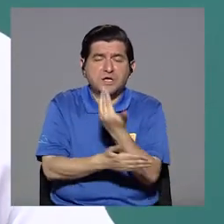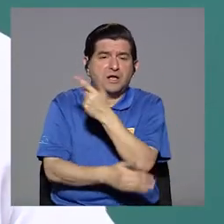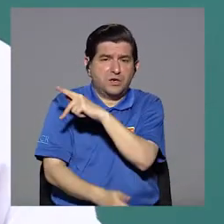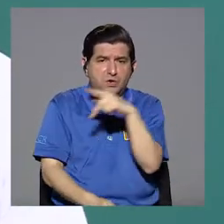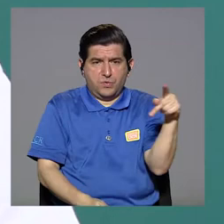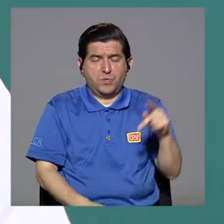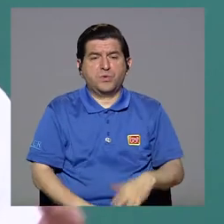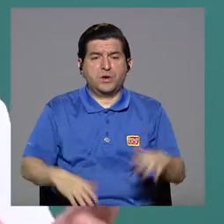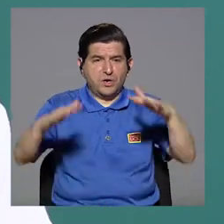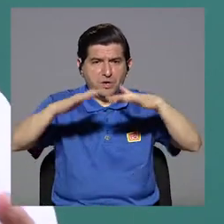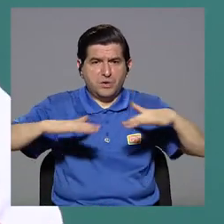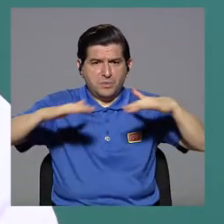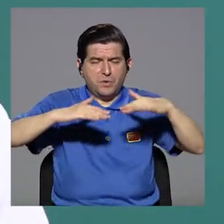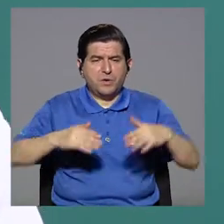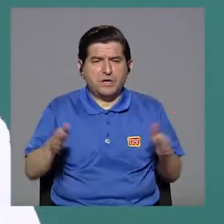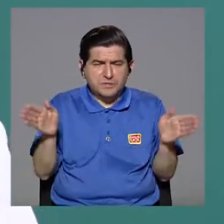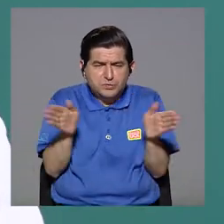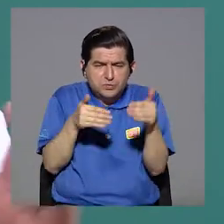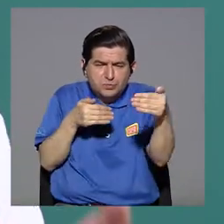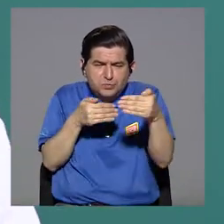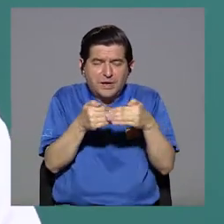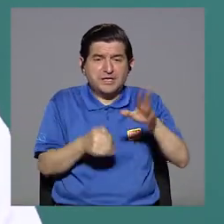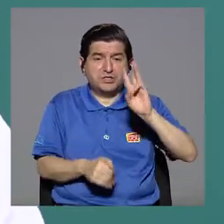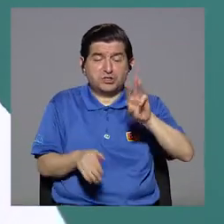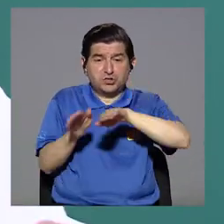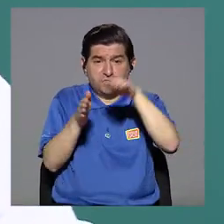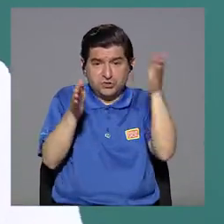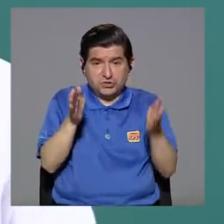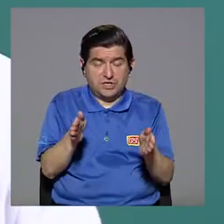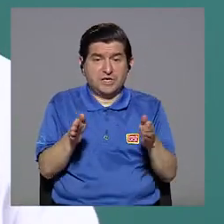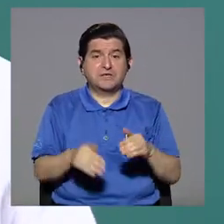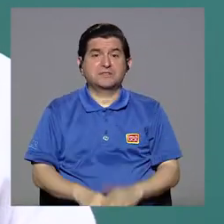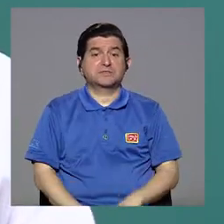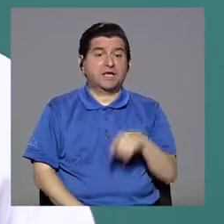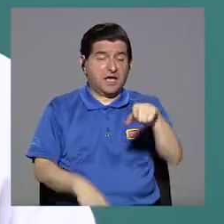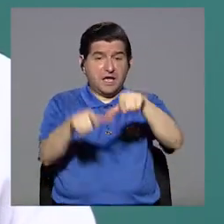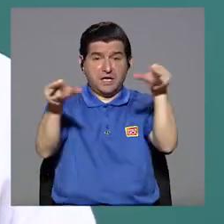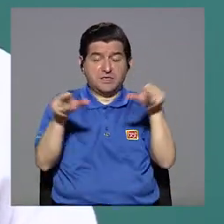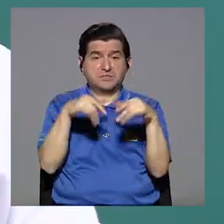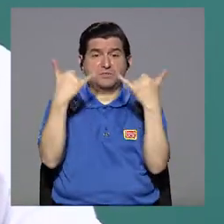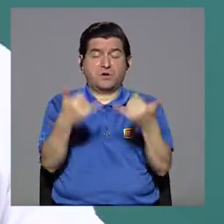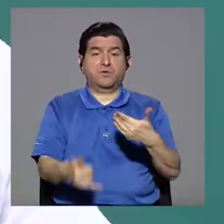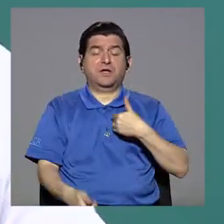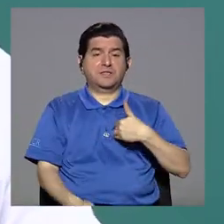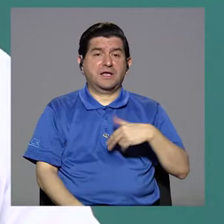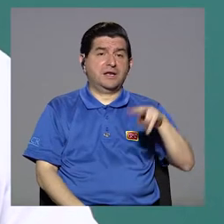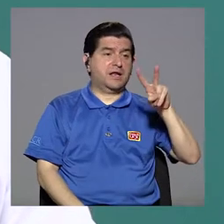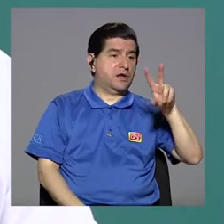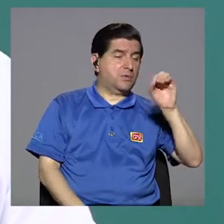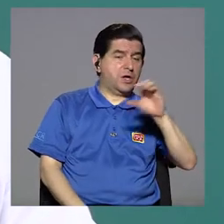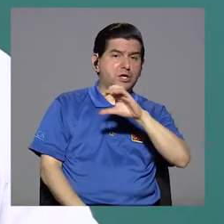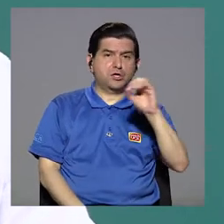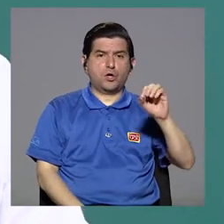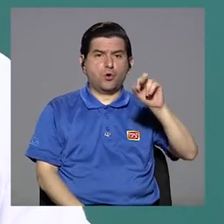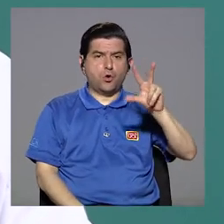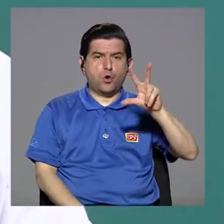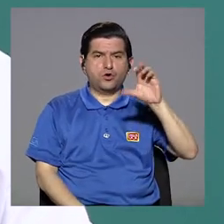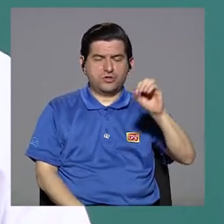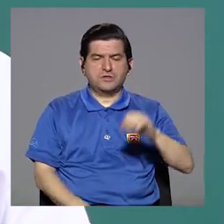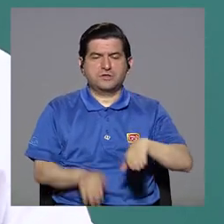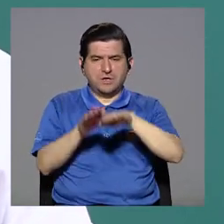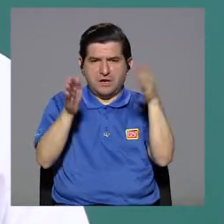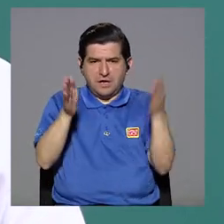nosotros nacimos que digo así un espacio muy reducido con seis camisas ahora sé que estos lugares van a tener casi 20 y hasta 30 camas